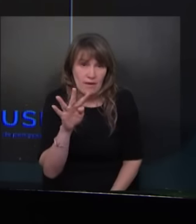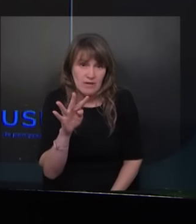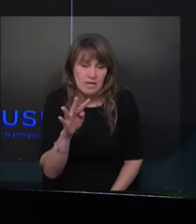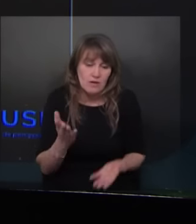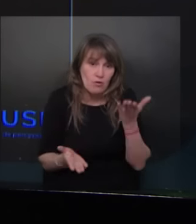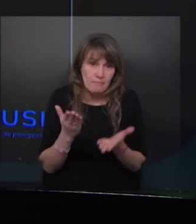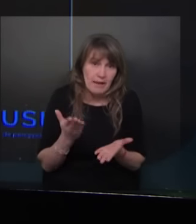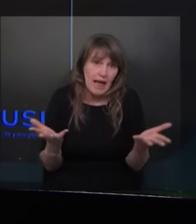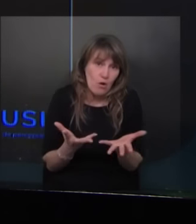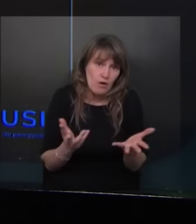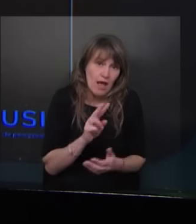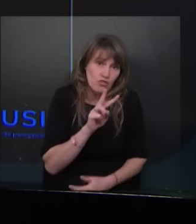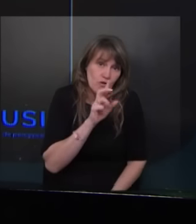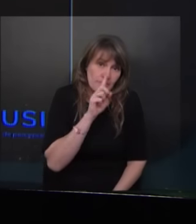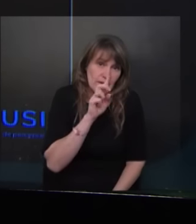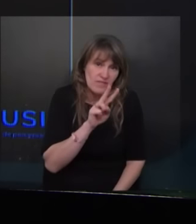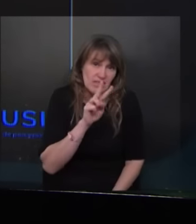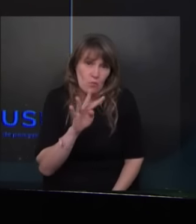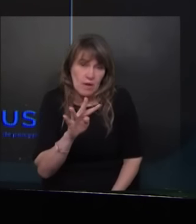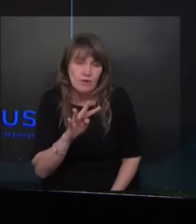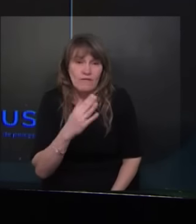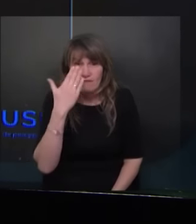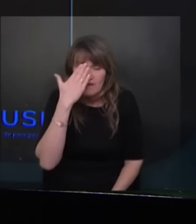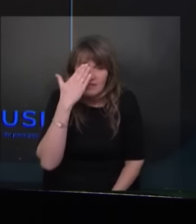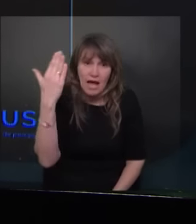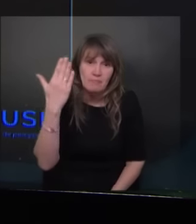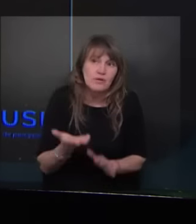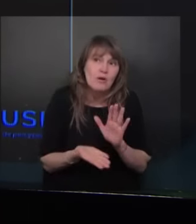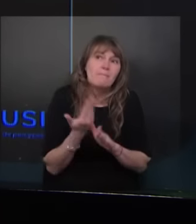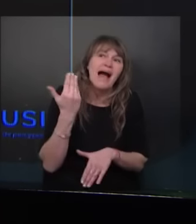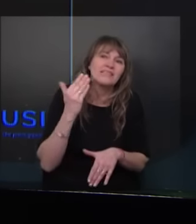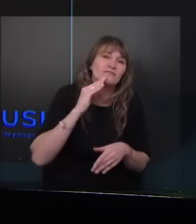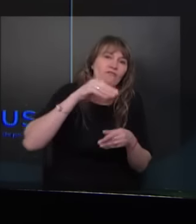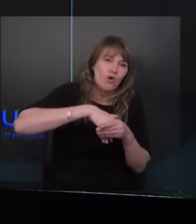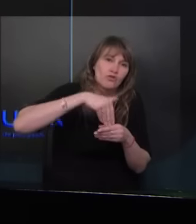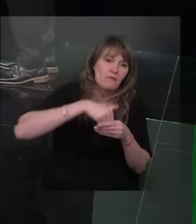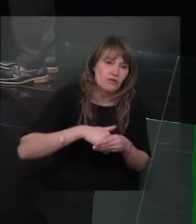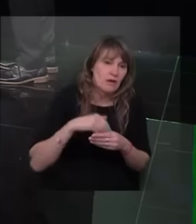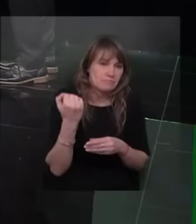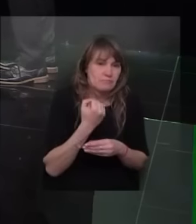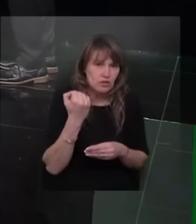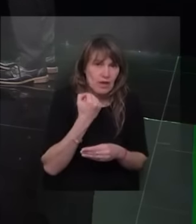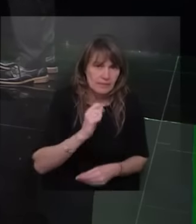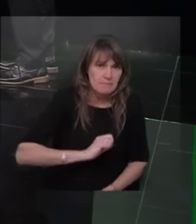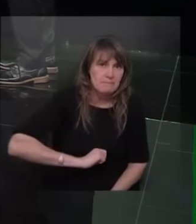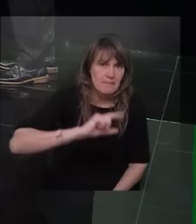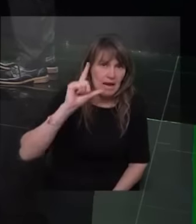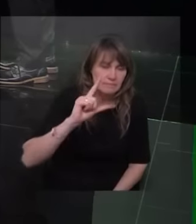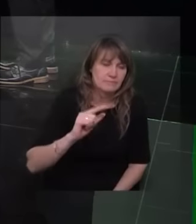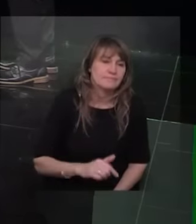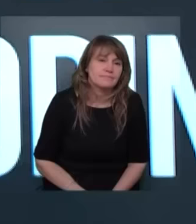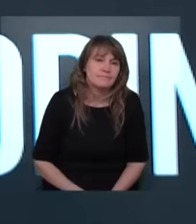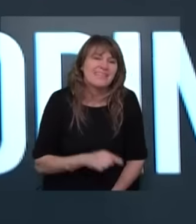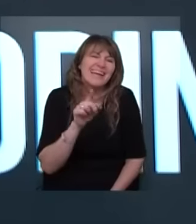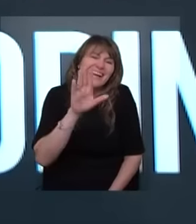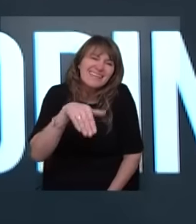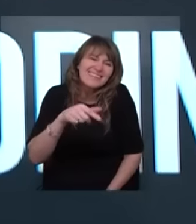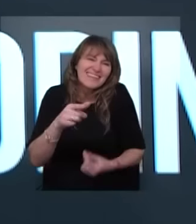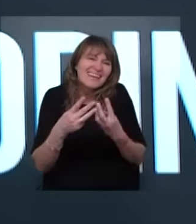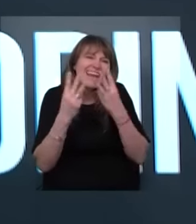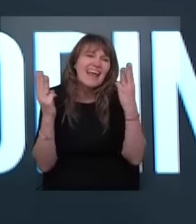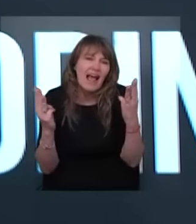obtuvo este una una votación este muy significativa bien Esto es como un pantallazo Pero ahora sí vamos a ir